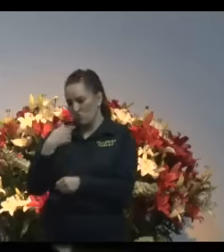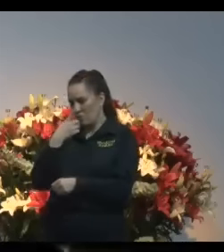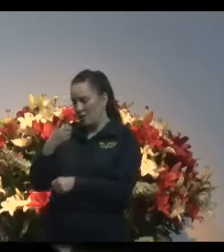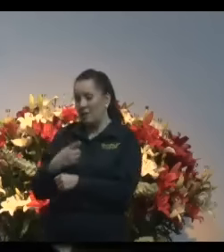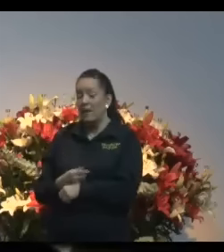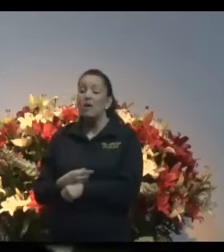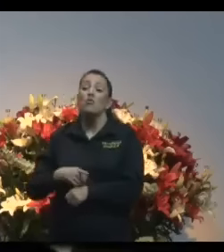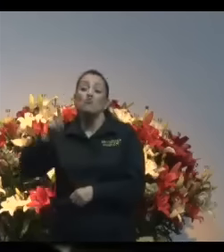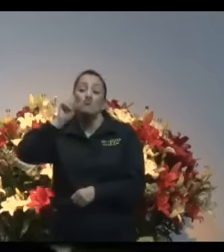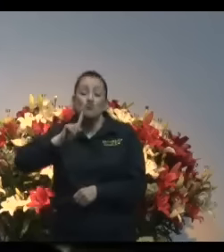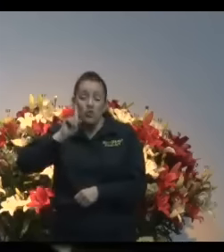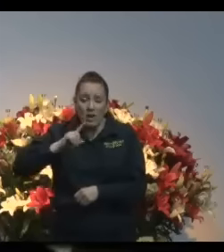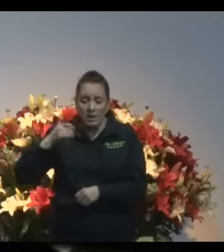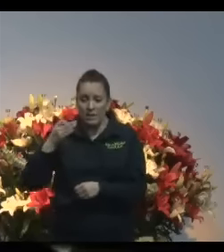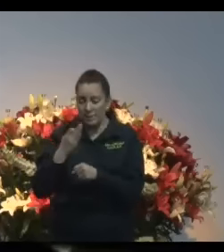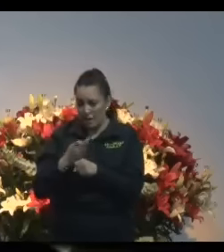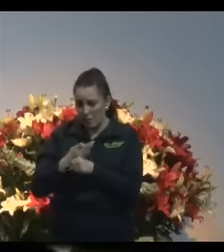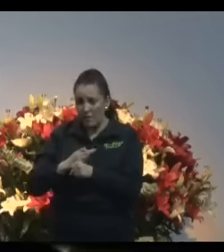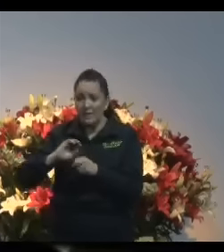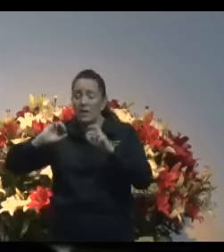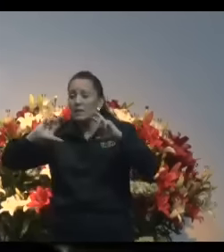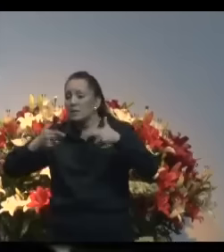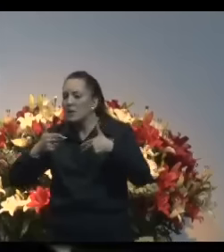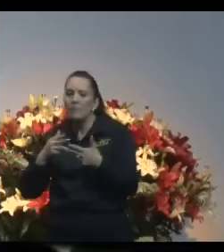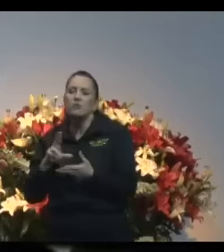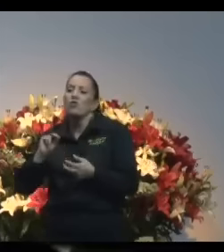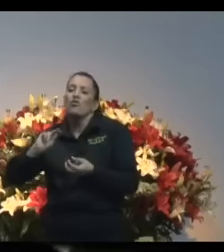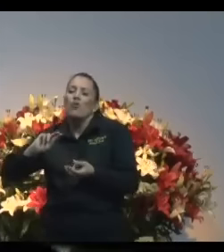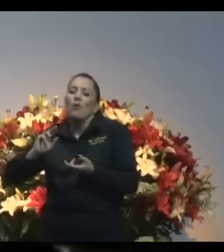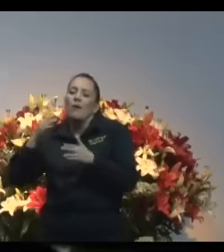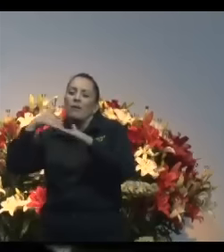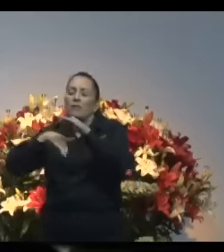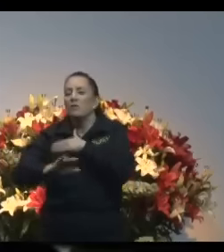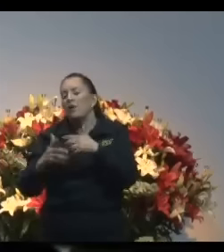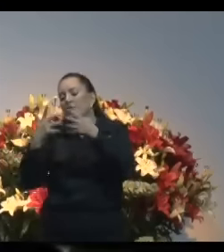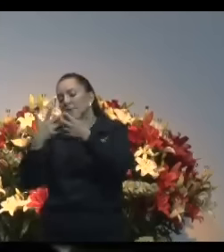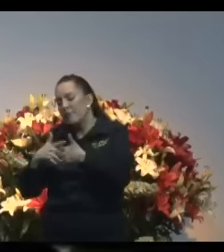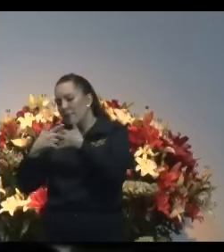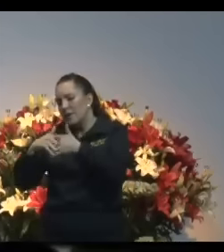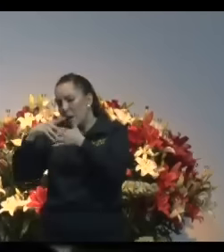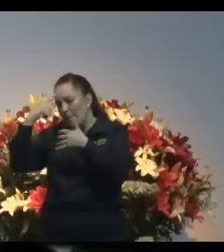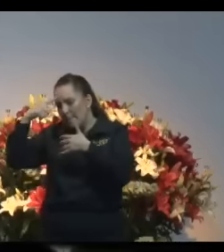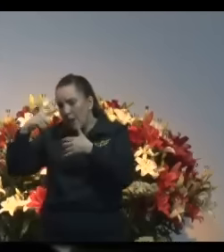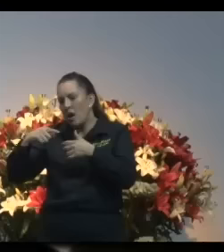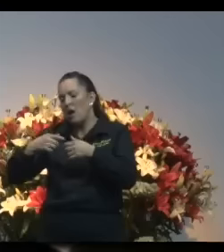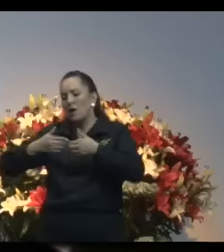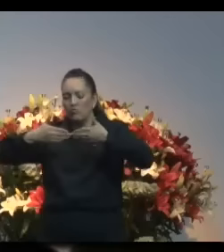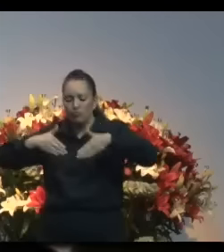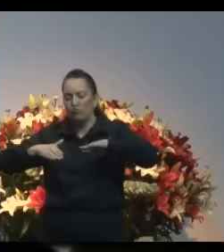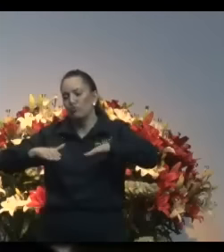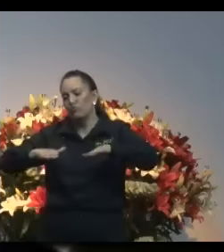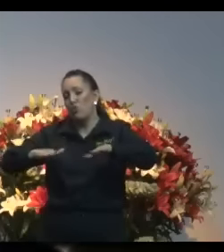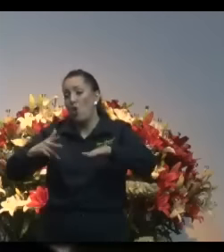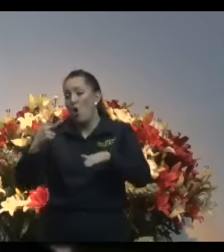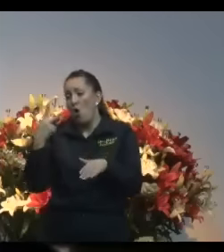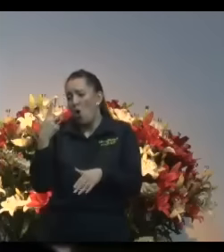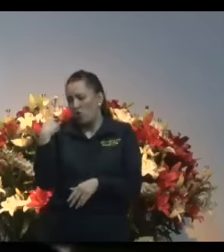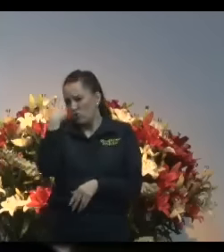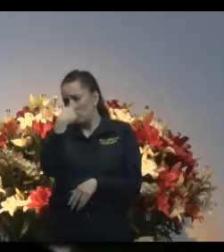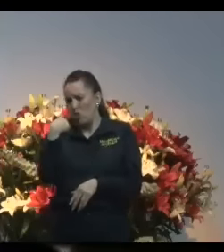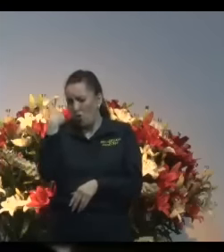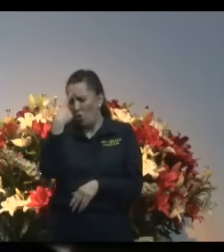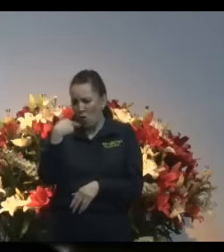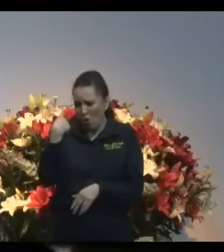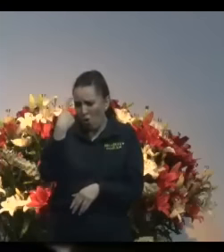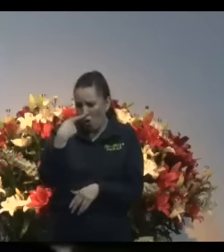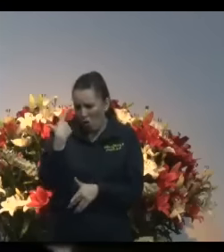no se van a ir a meter a una fábrica para estar tejiendo suéteres a máquina 8 horas seguidas porque ellas tienen una